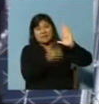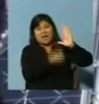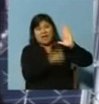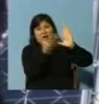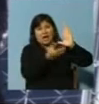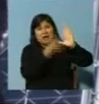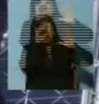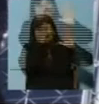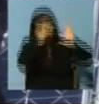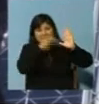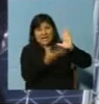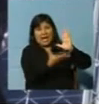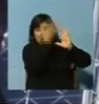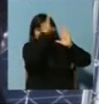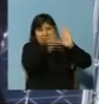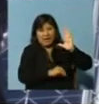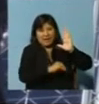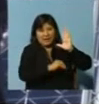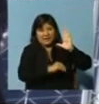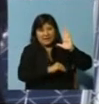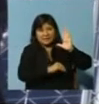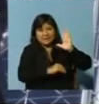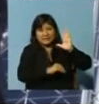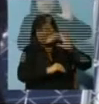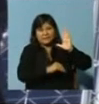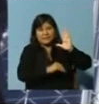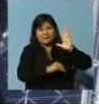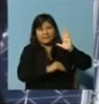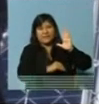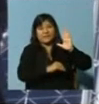combustible.